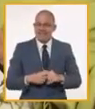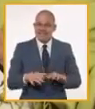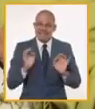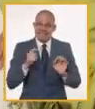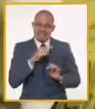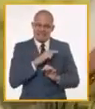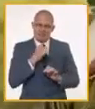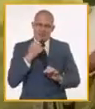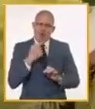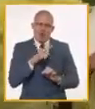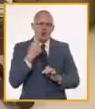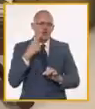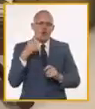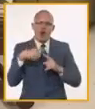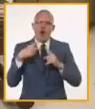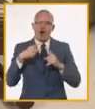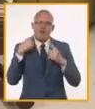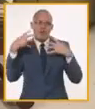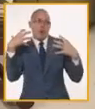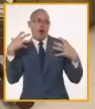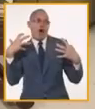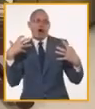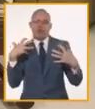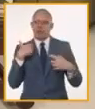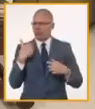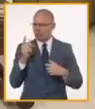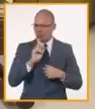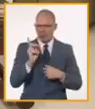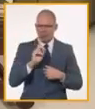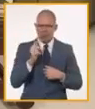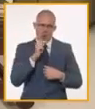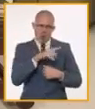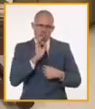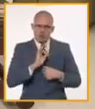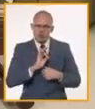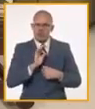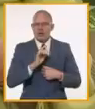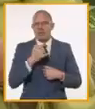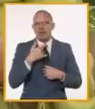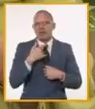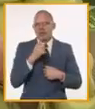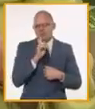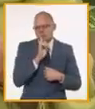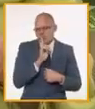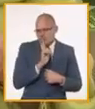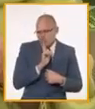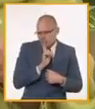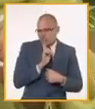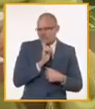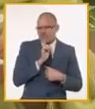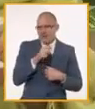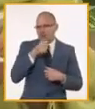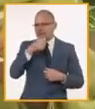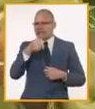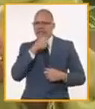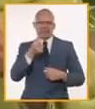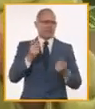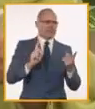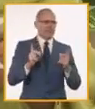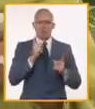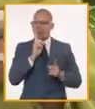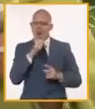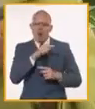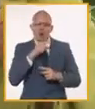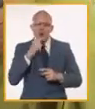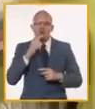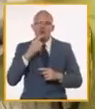menos visible, el hombre que no daba entrevistas, el hombre que no aparecía en los... Usted no es un tribuno, nunca lo oí diciendo discursos,